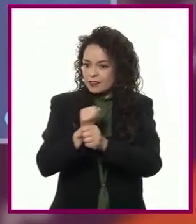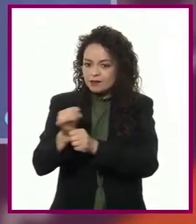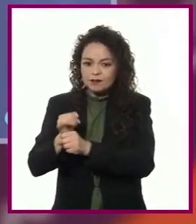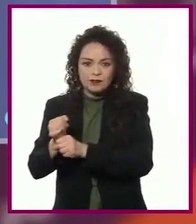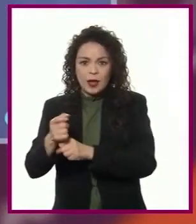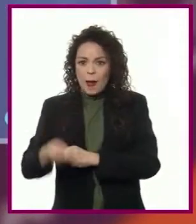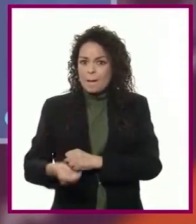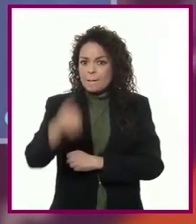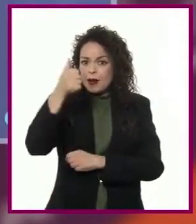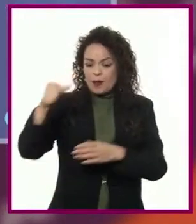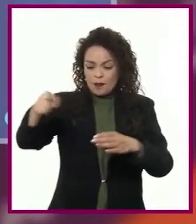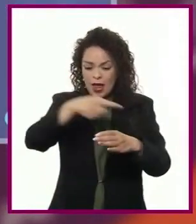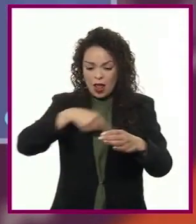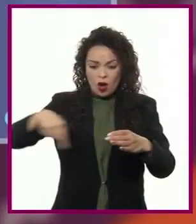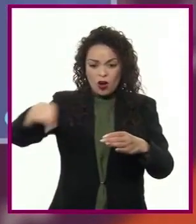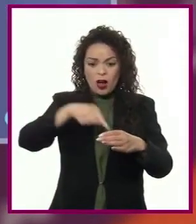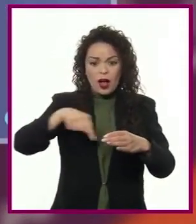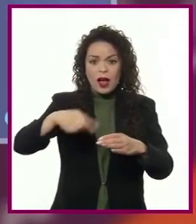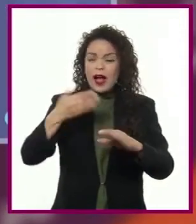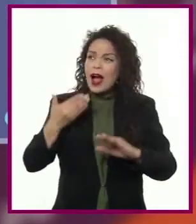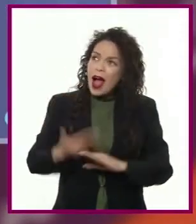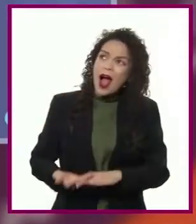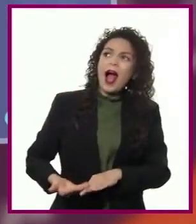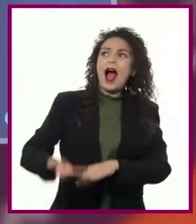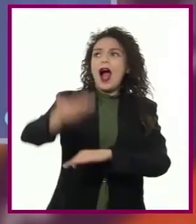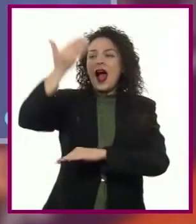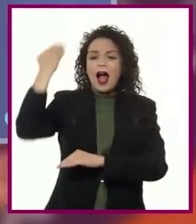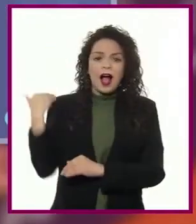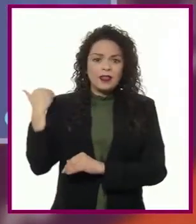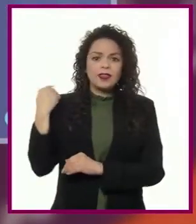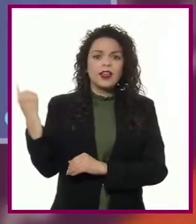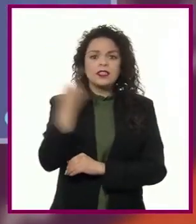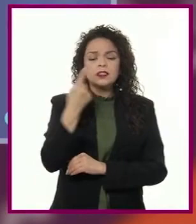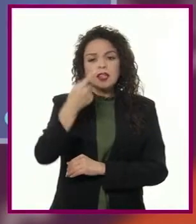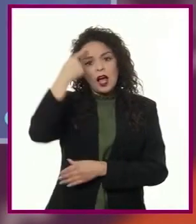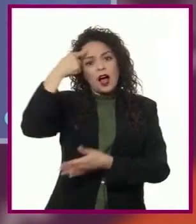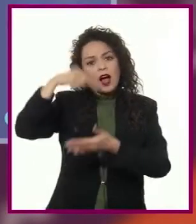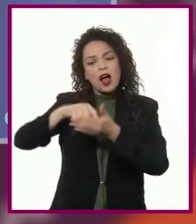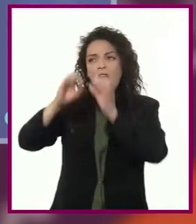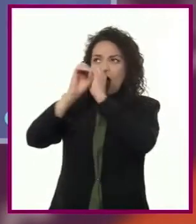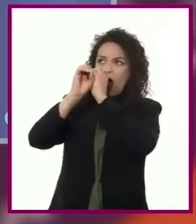se formaron mucho más temprano de lo que los astrónomos creían,